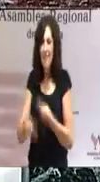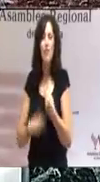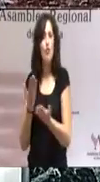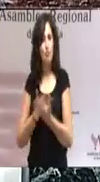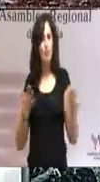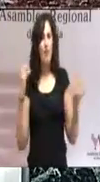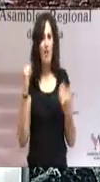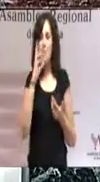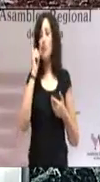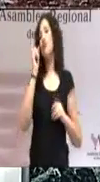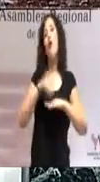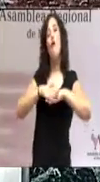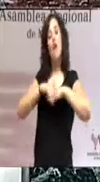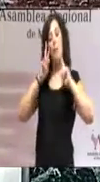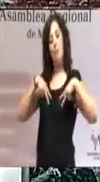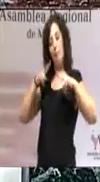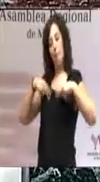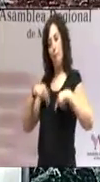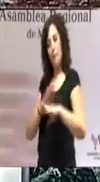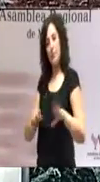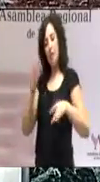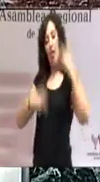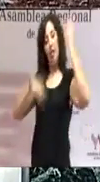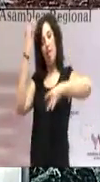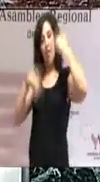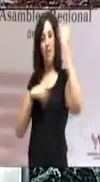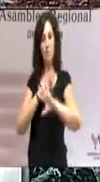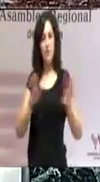Gobierno, ni forma parte de nuestra creatividad ni nuestra imaginación.